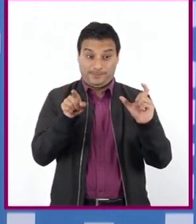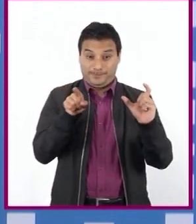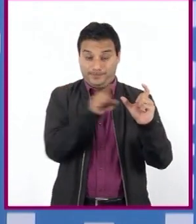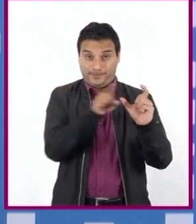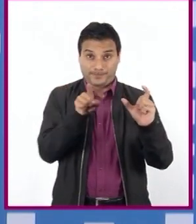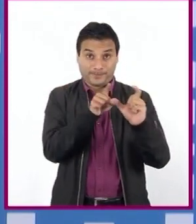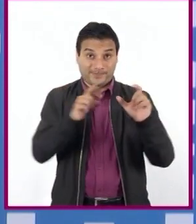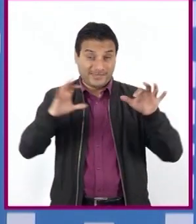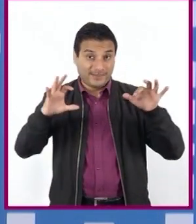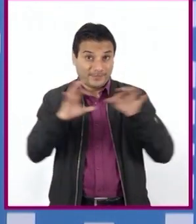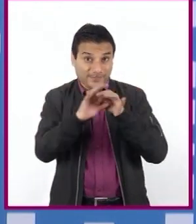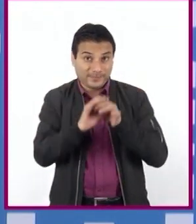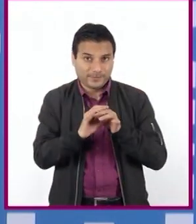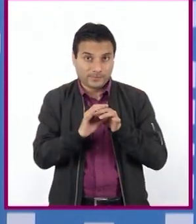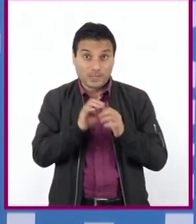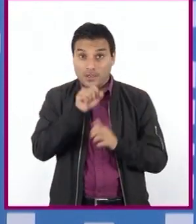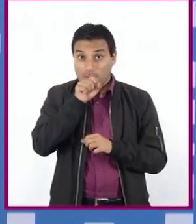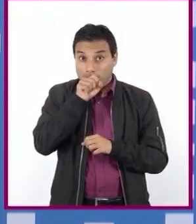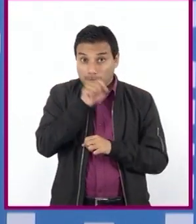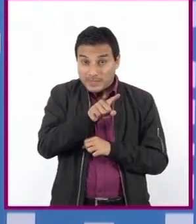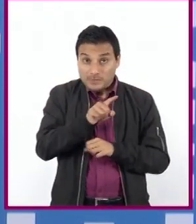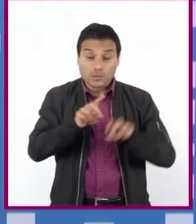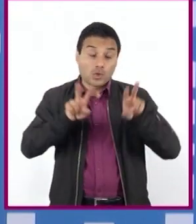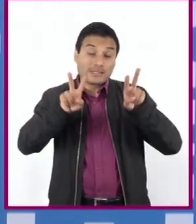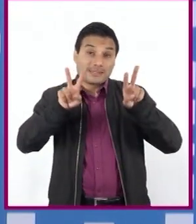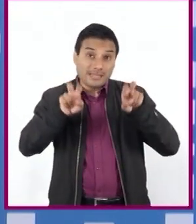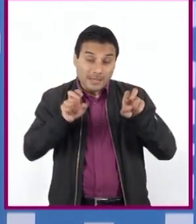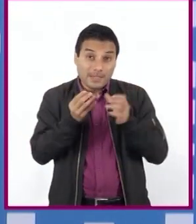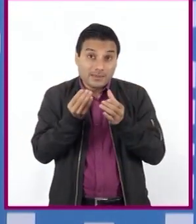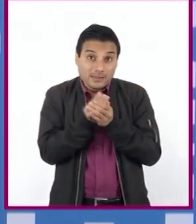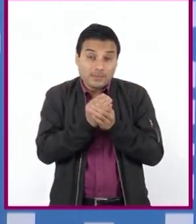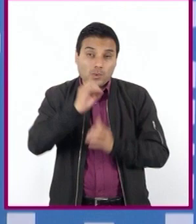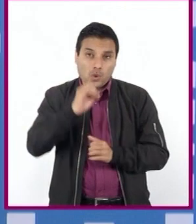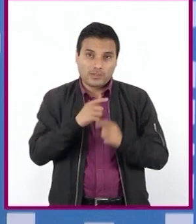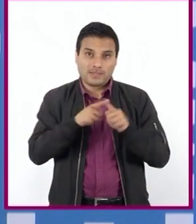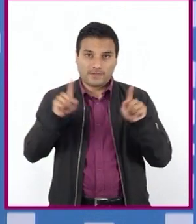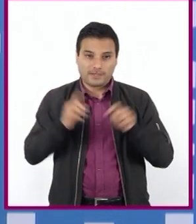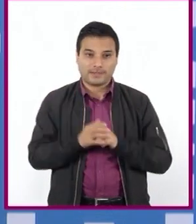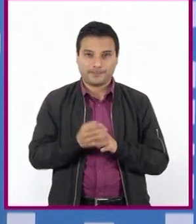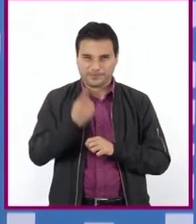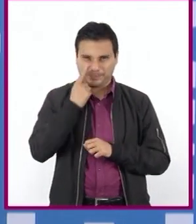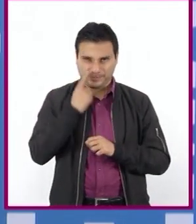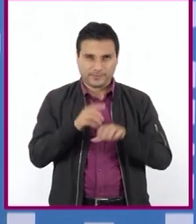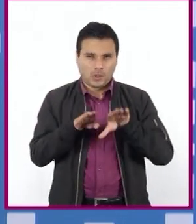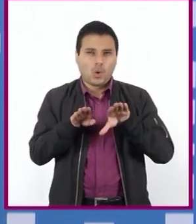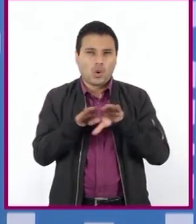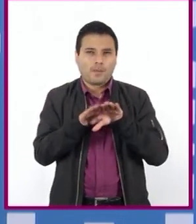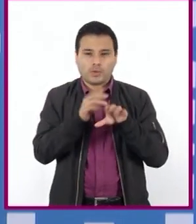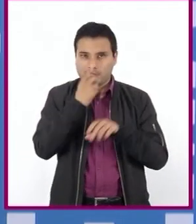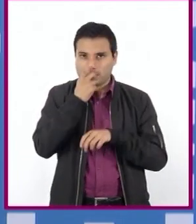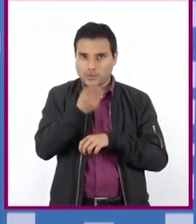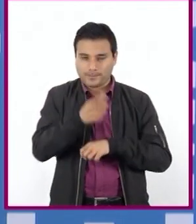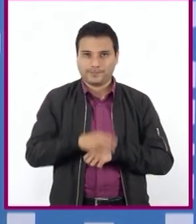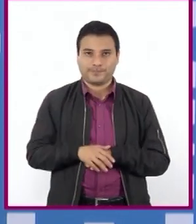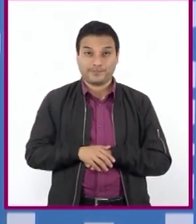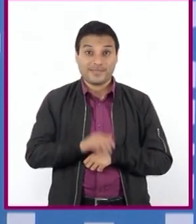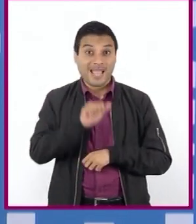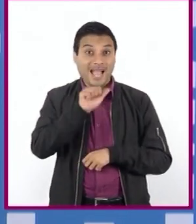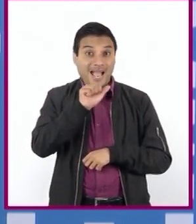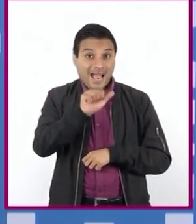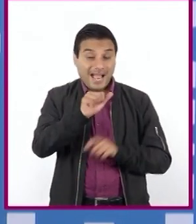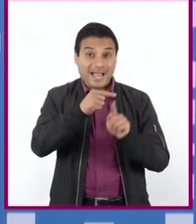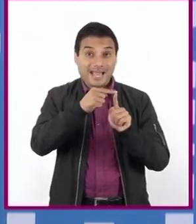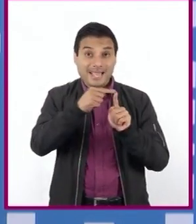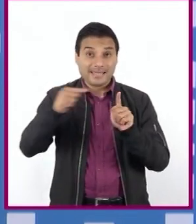misma naturaleza o no. La razón entre A y B se denota de la siguiente forma: A entre B.